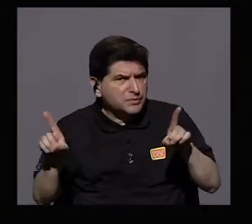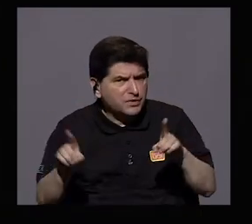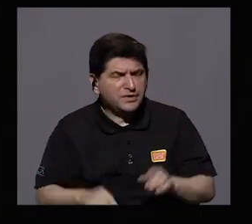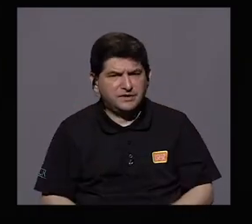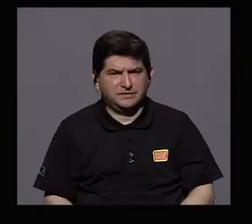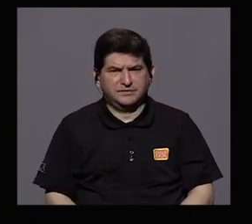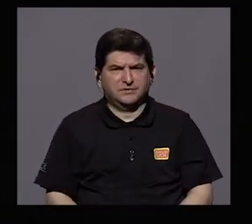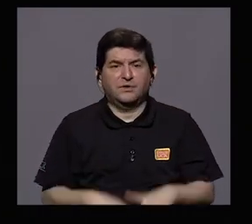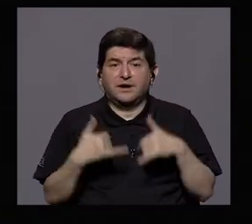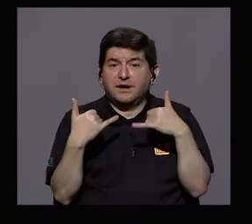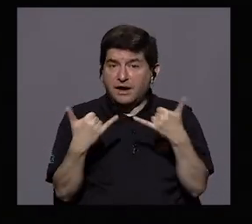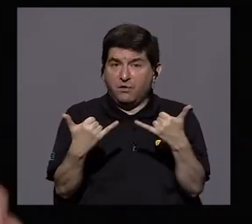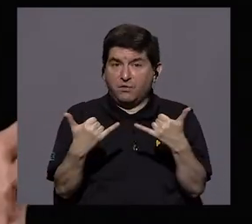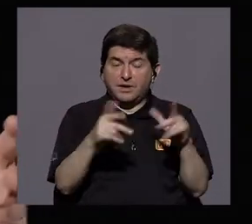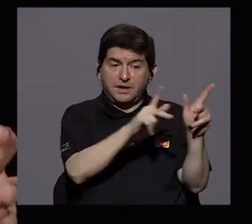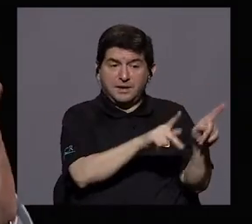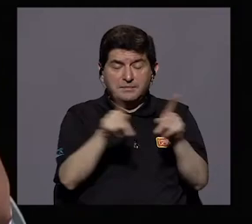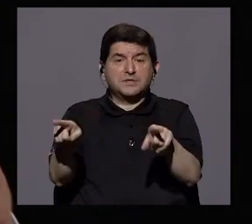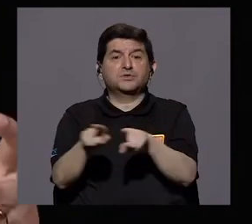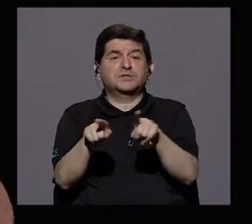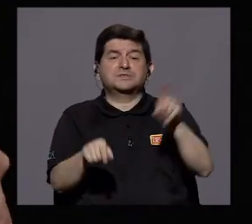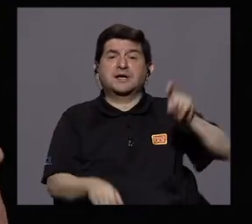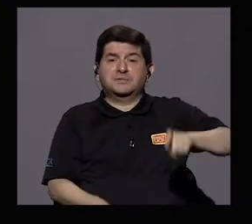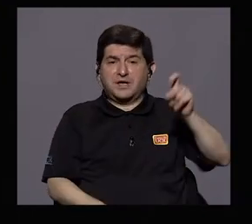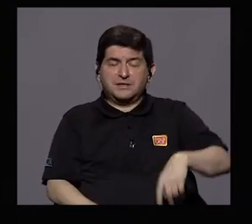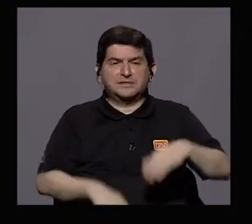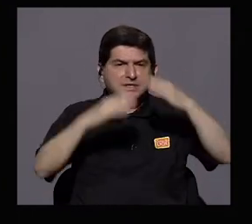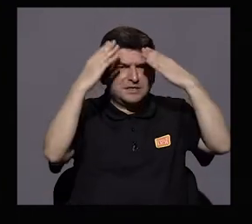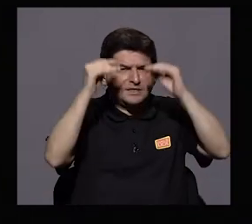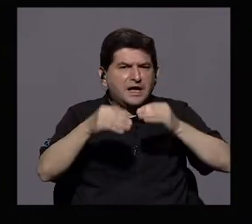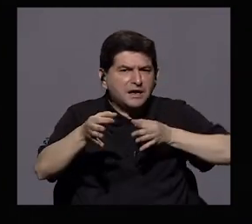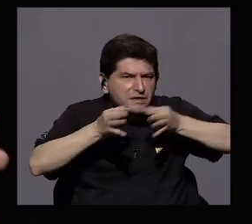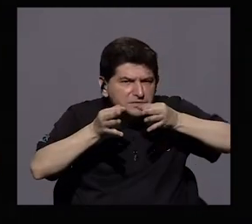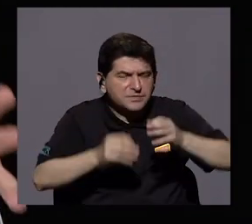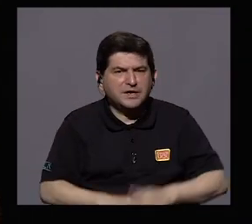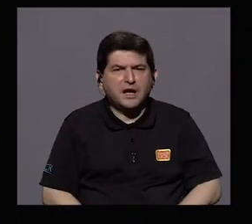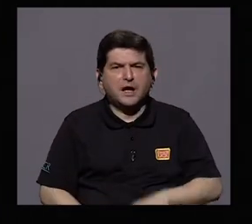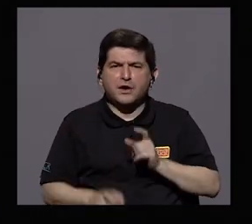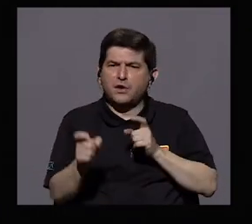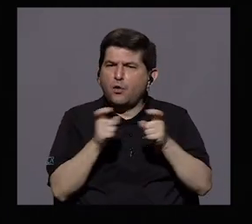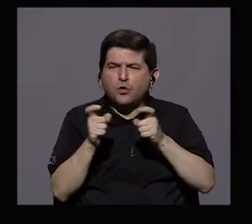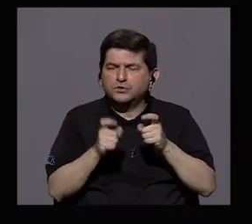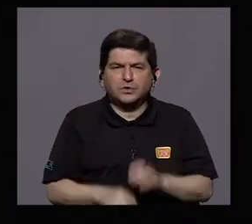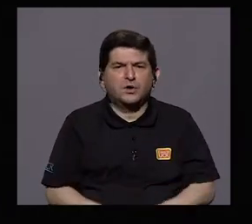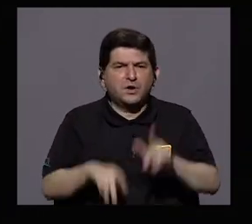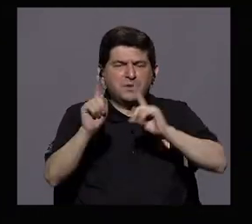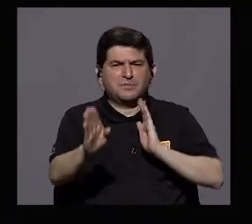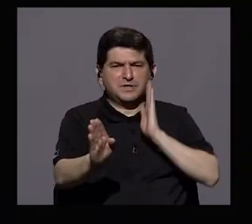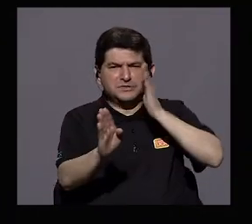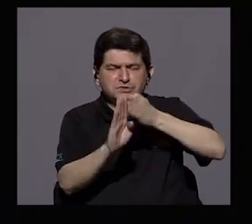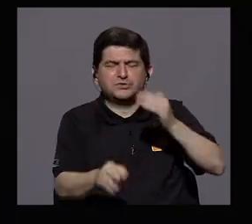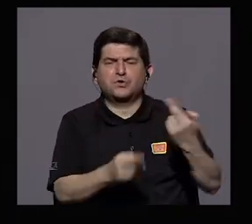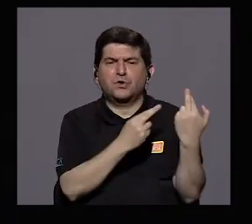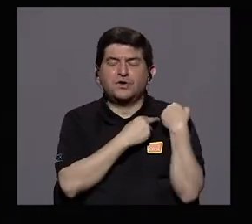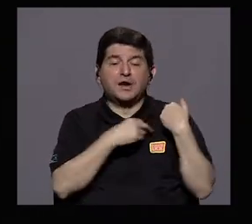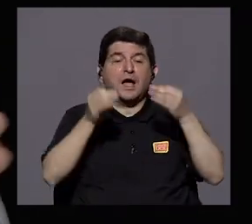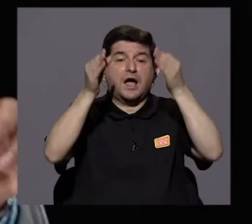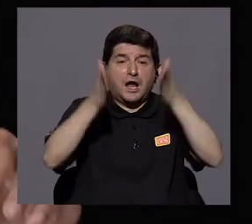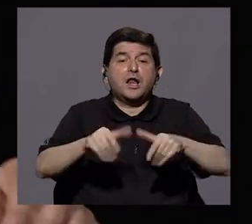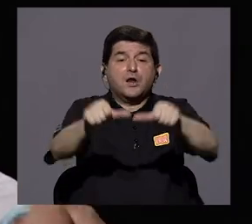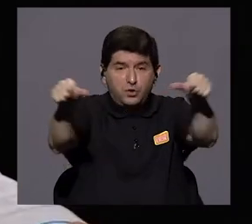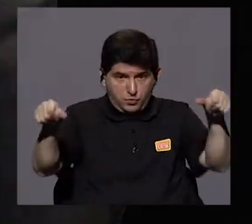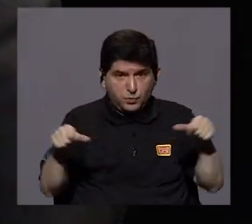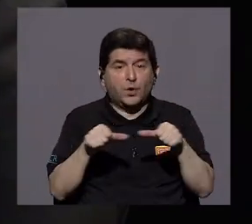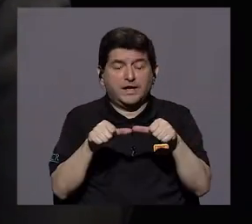democrático. Ahora, esas personas también necesitan rendir informes, tener algún tipo de control. ¿Cuál es la persona directamente responsable? El juez de